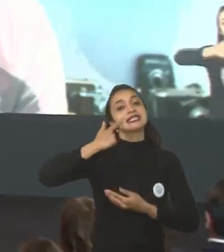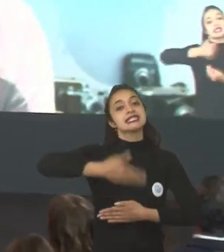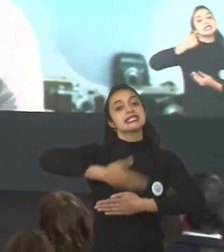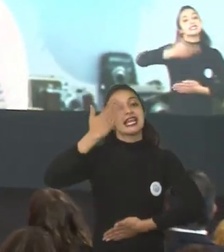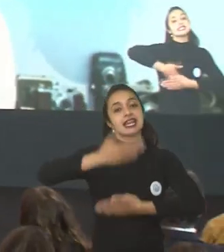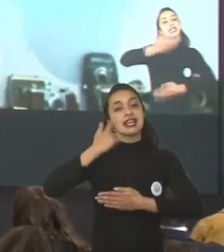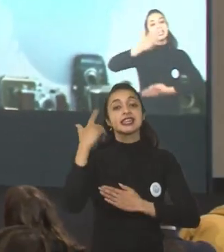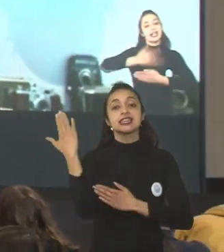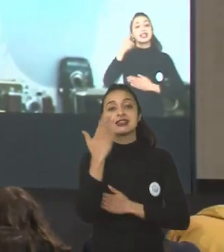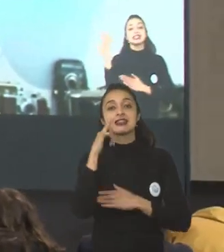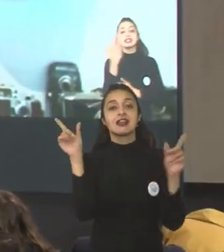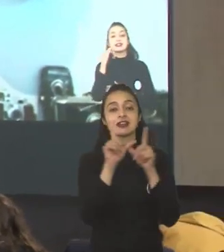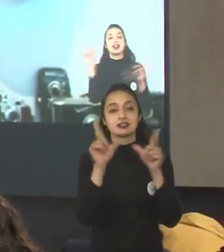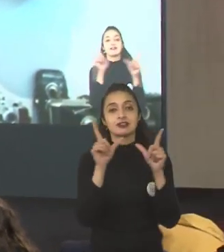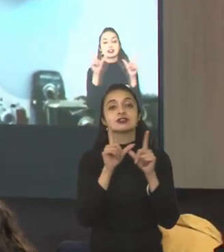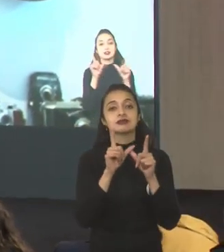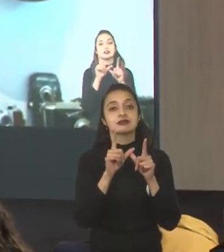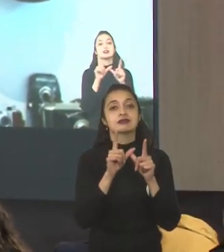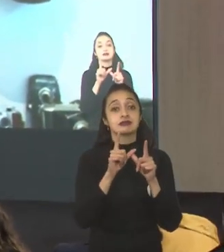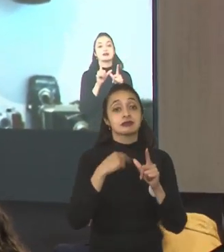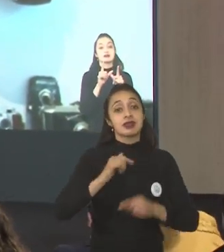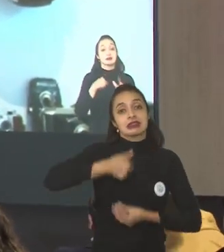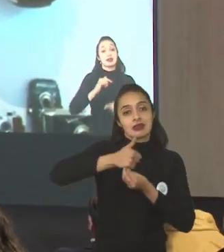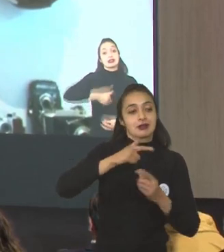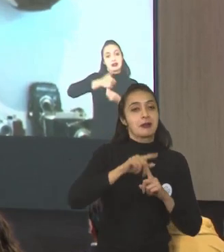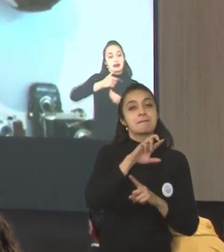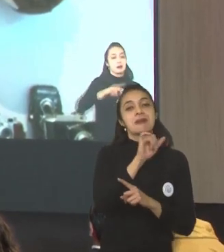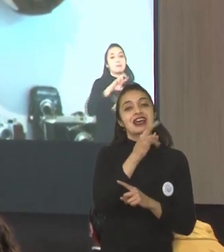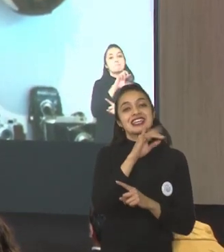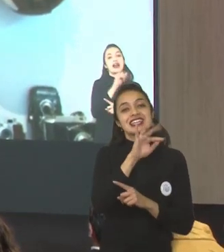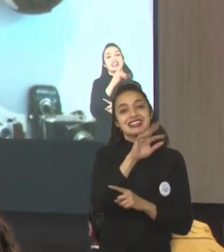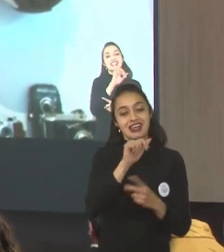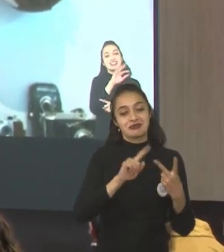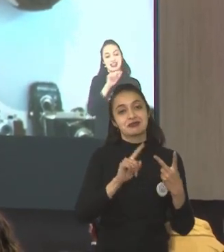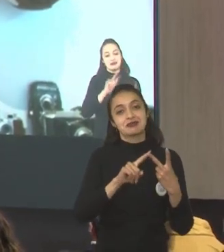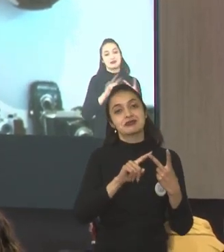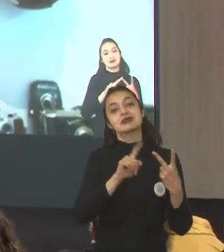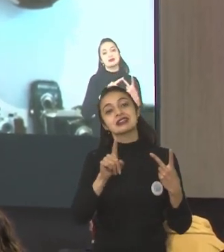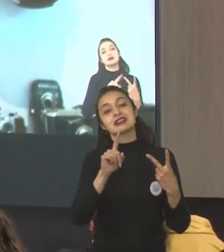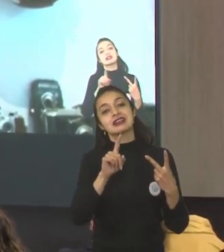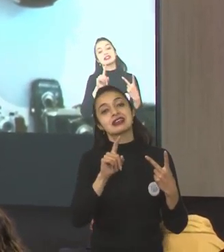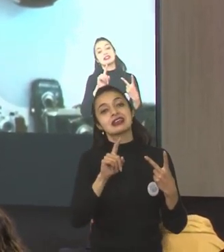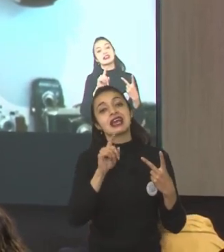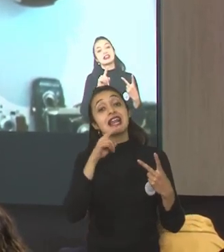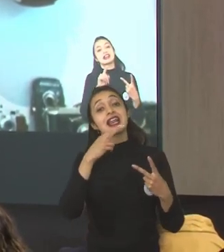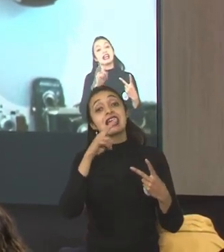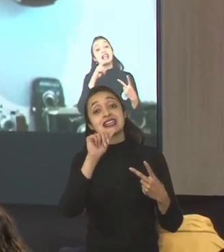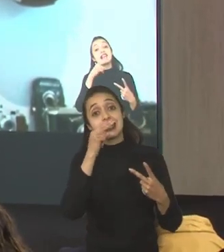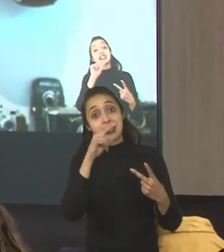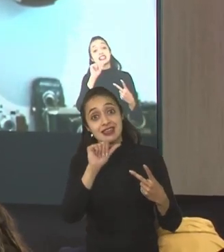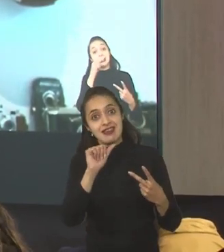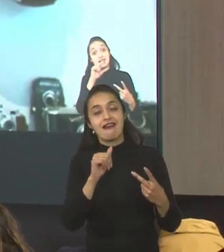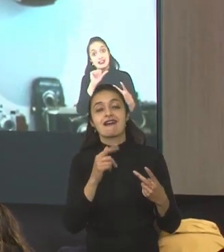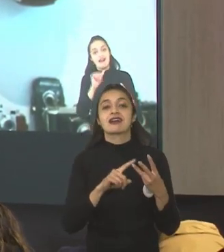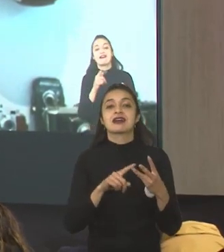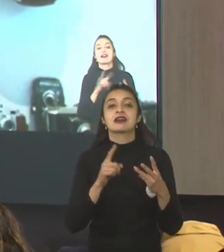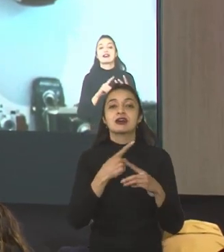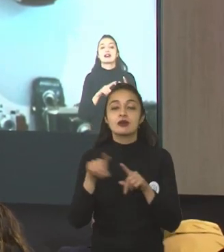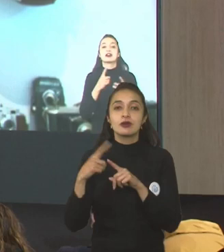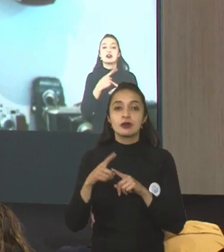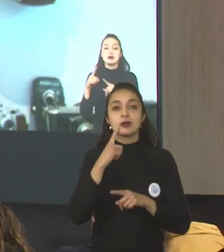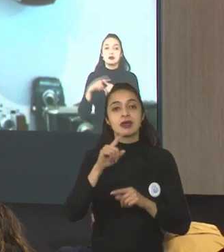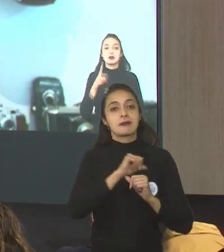televisión. Director de series como Paquita la del Barrio, como La Venganza de Analía, como La Niña y